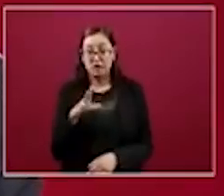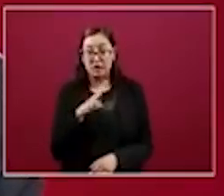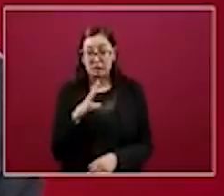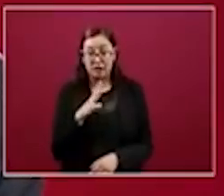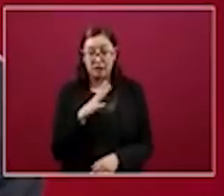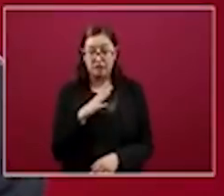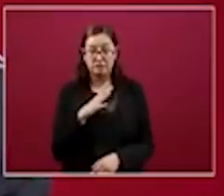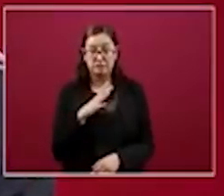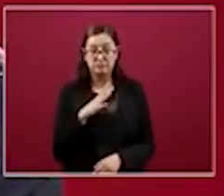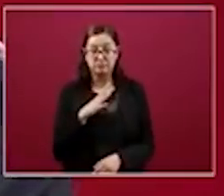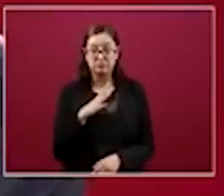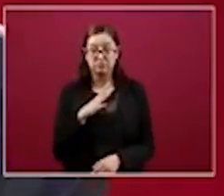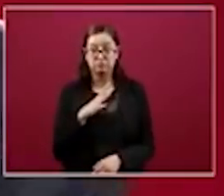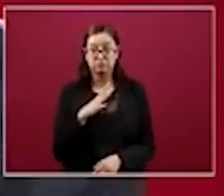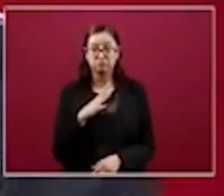totalmente